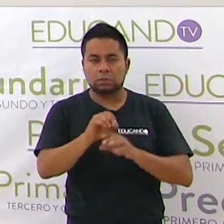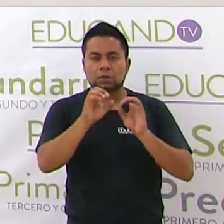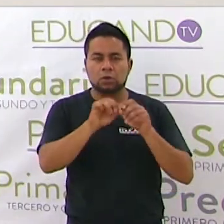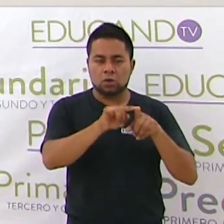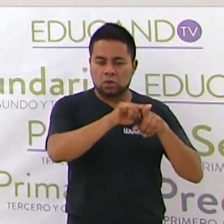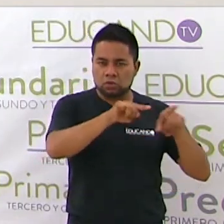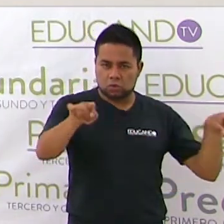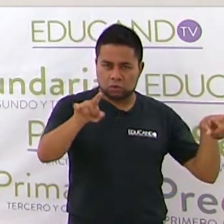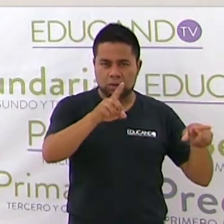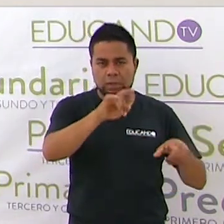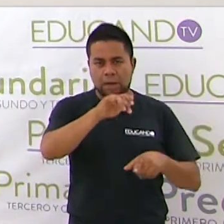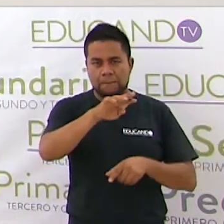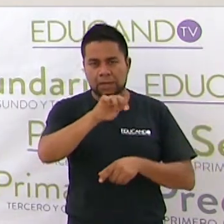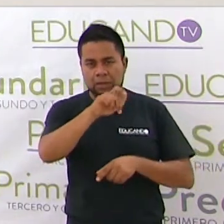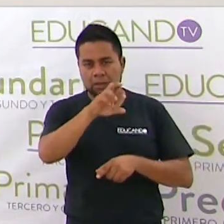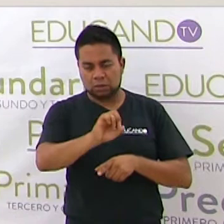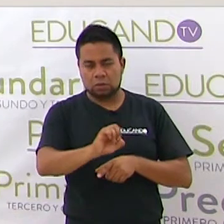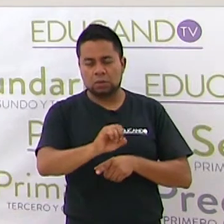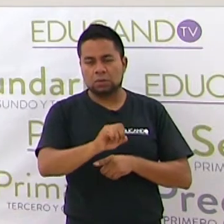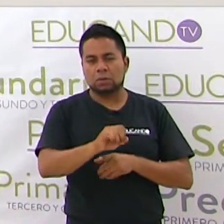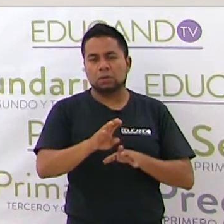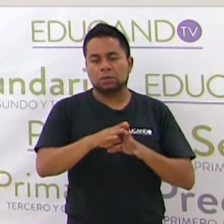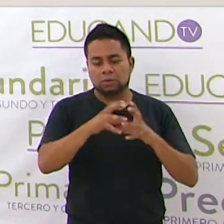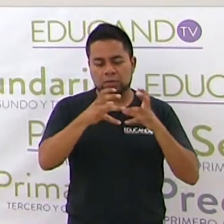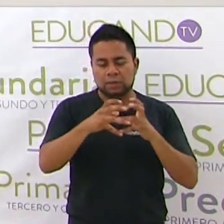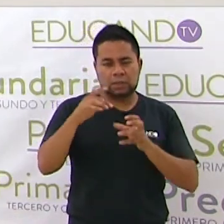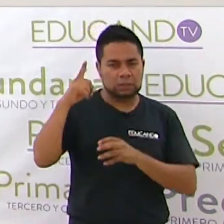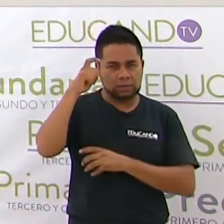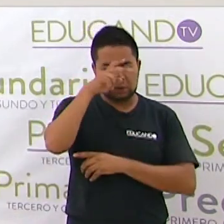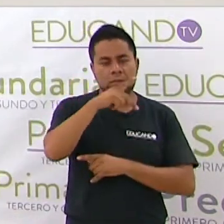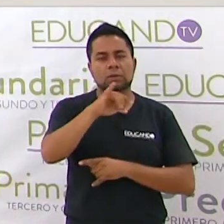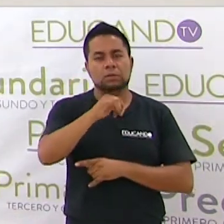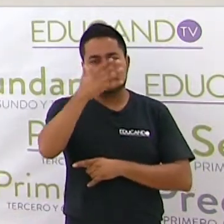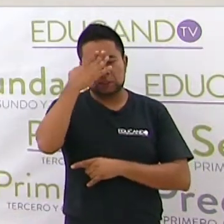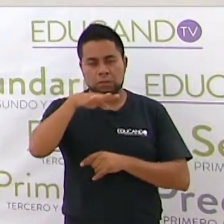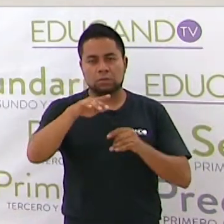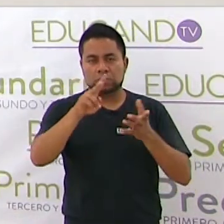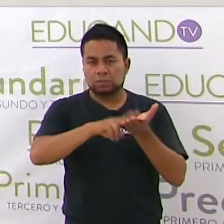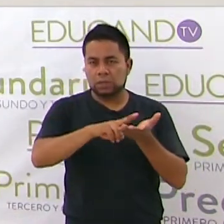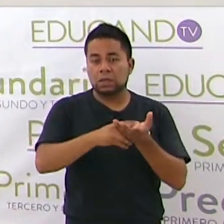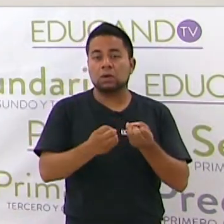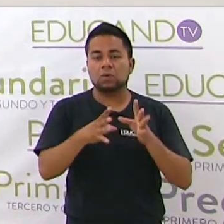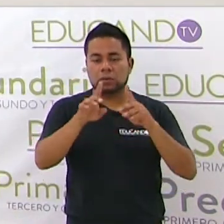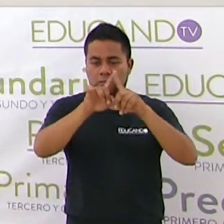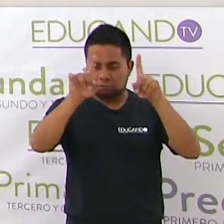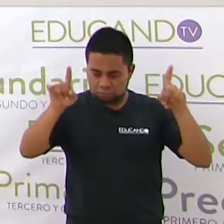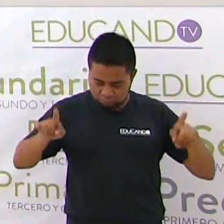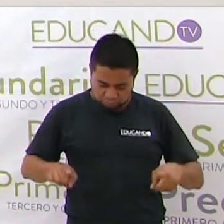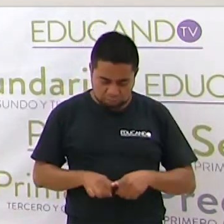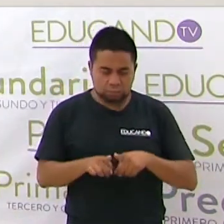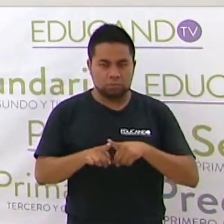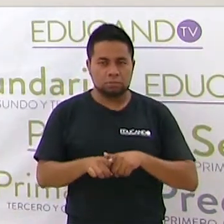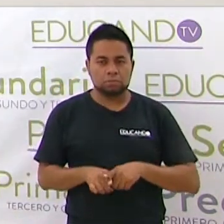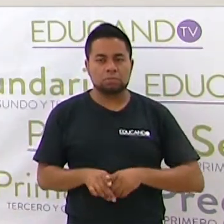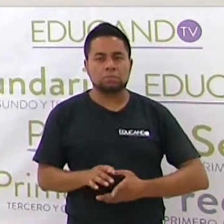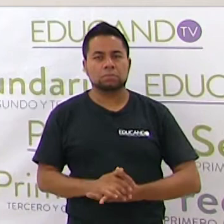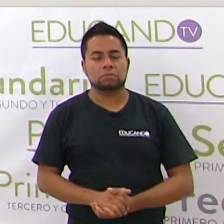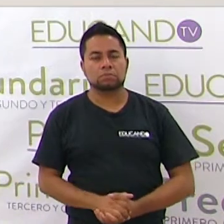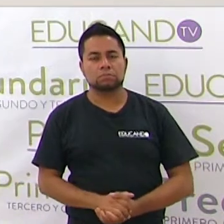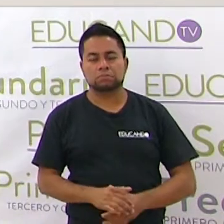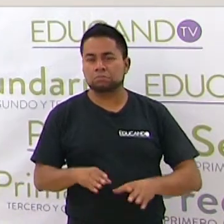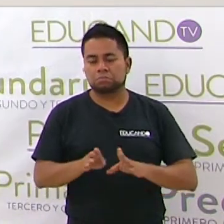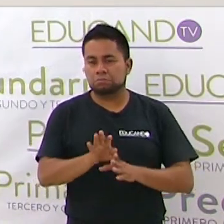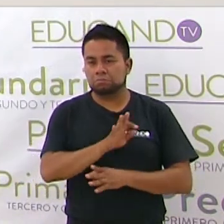muy complicado, pero sí podemos conocer la circunferencia de esta esfera. ¿Cómo? Pues por medio